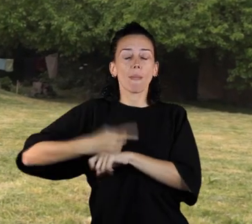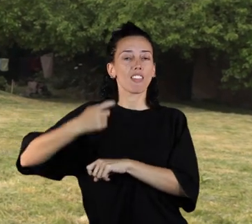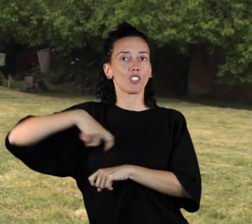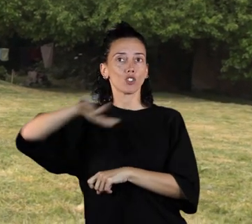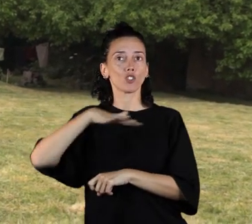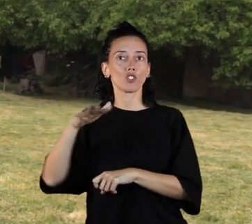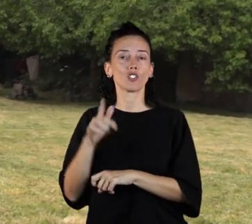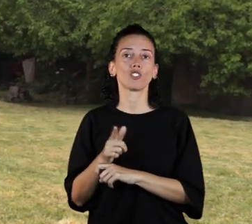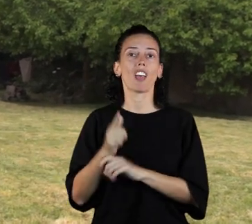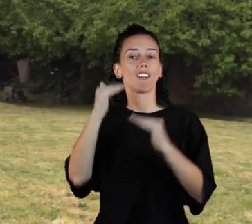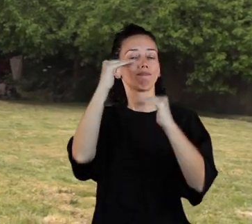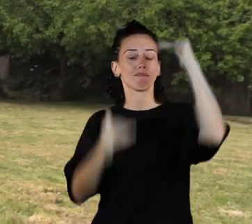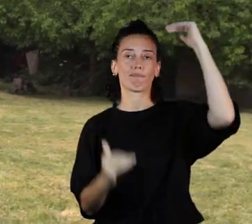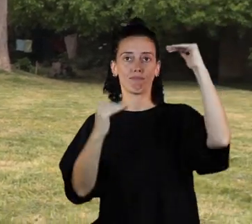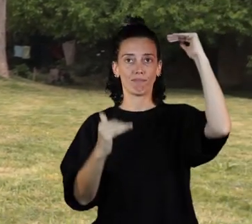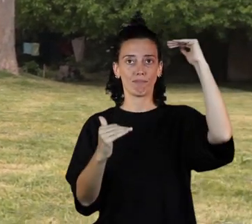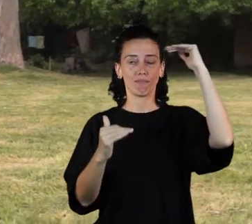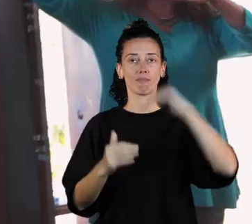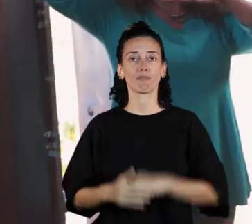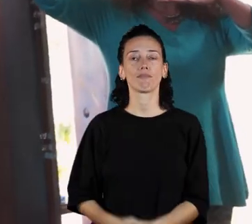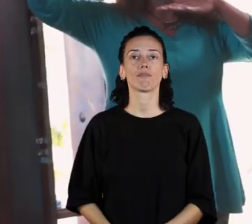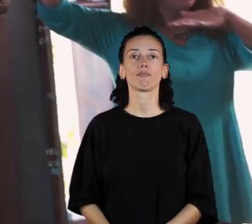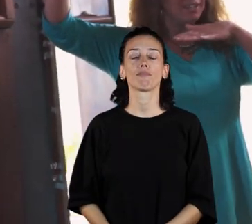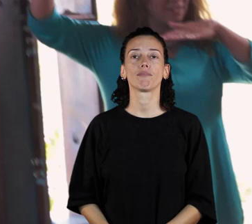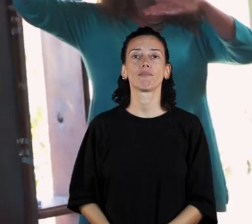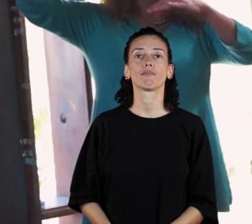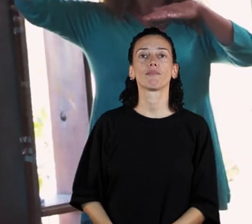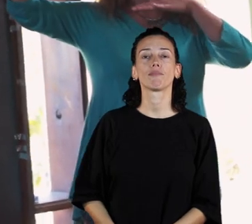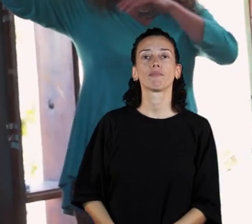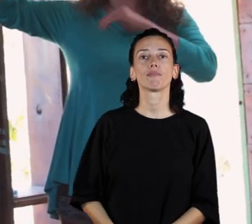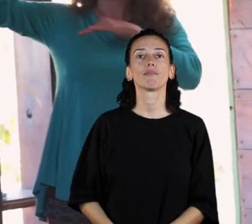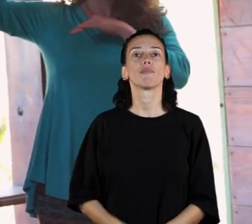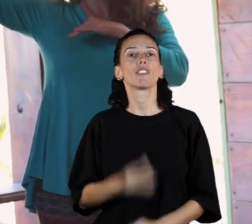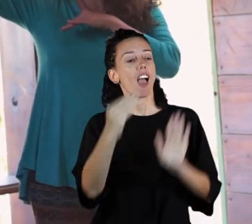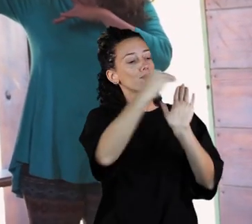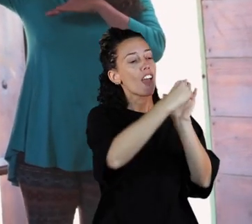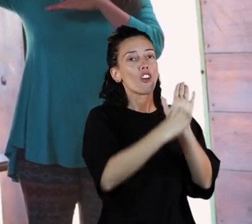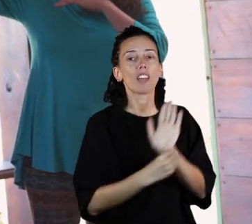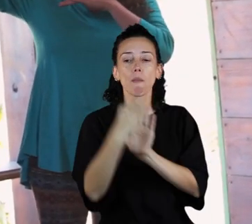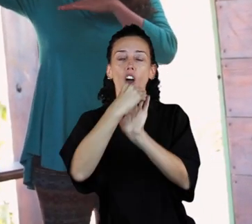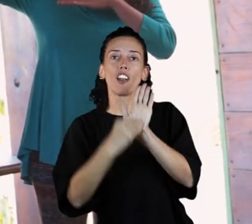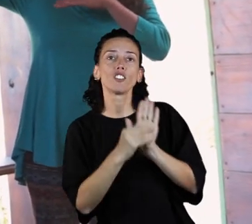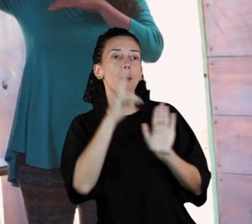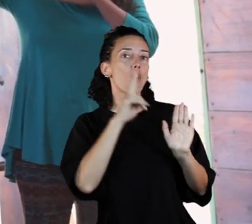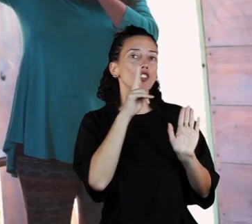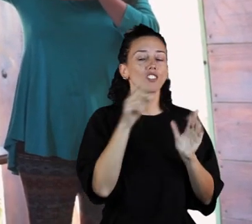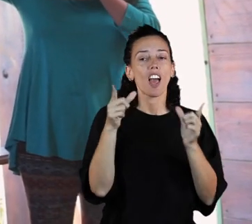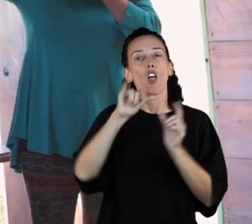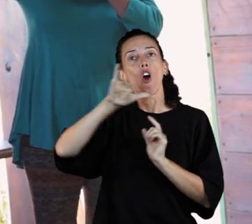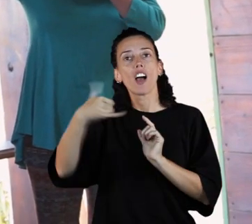hace desde la desigualdad entre los hombres y las mujeres, ¿no? Todos esos atributos, todas esas